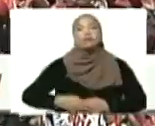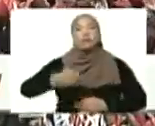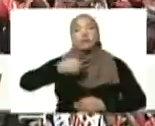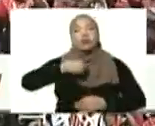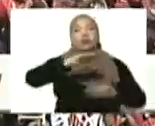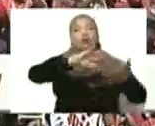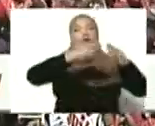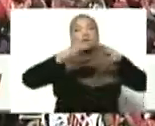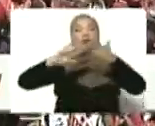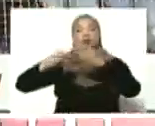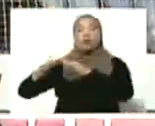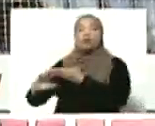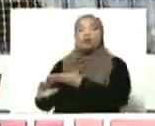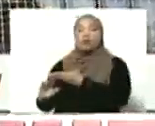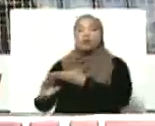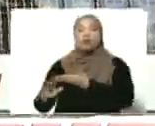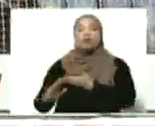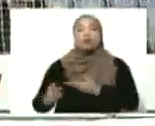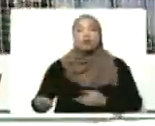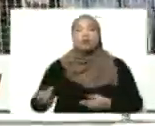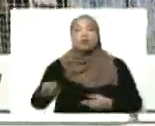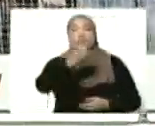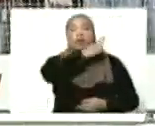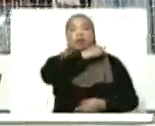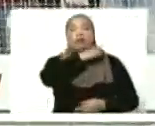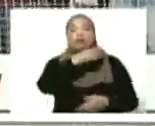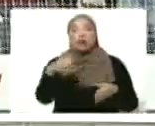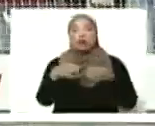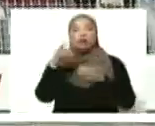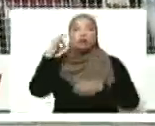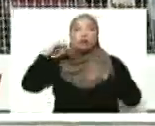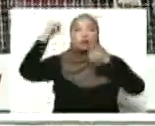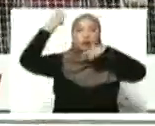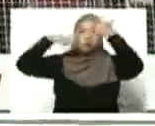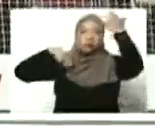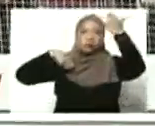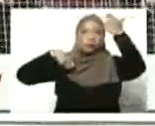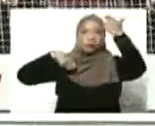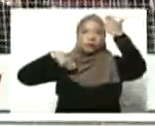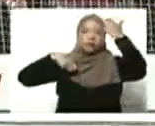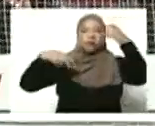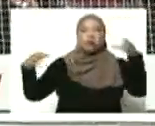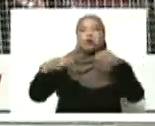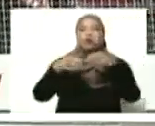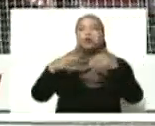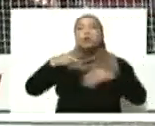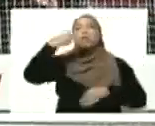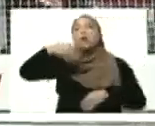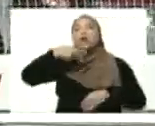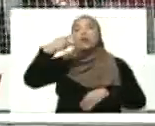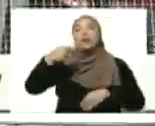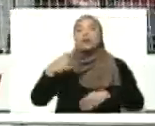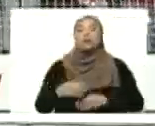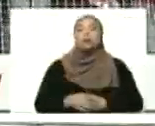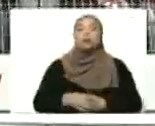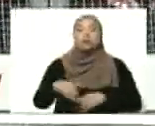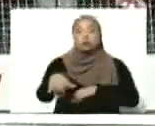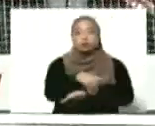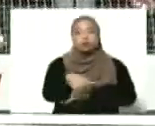comunidad, jefe de UVC, de los equipos políticos, de